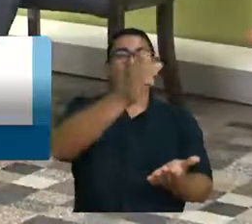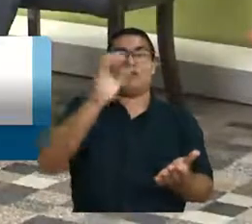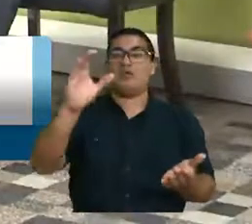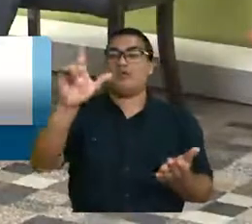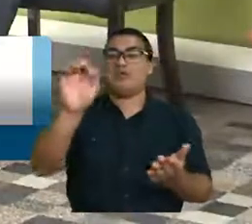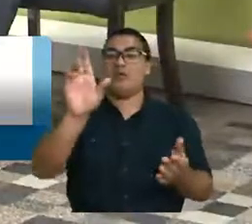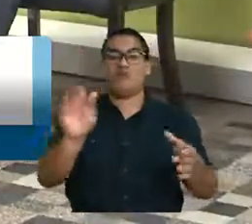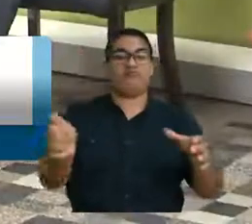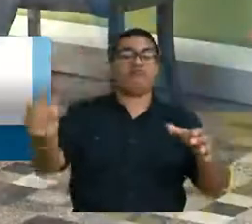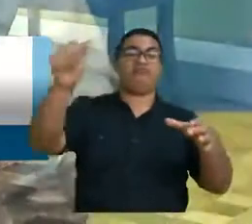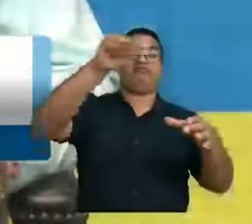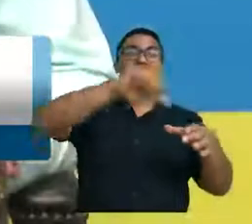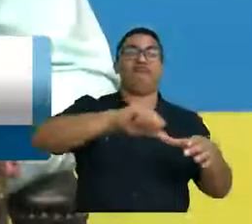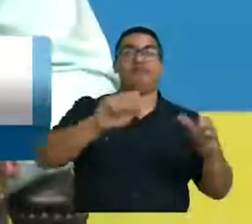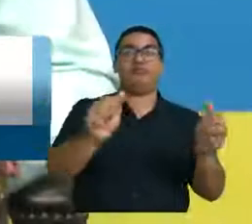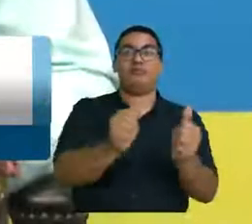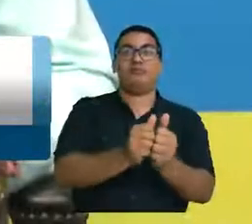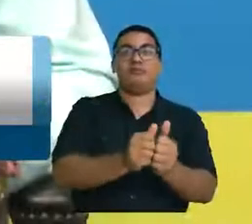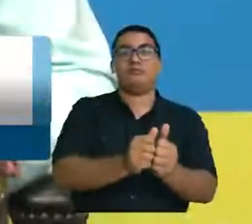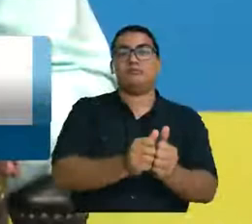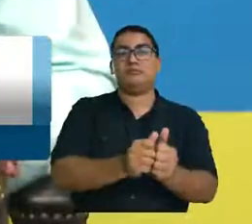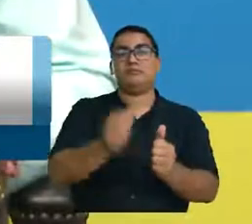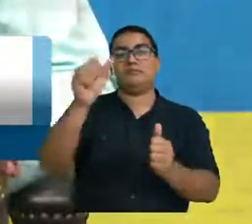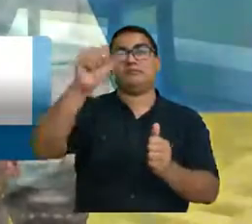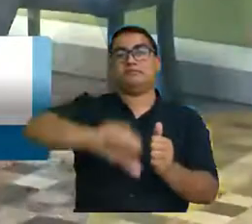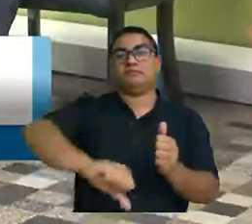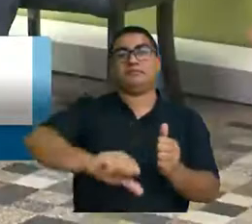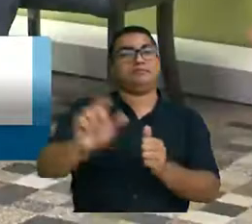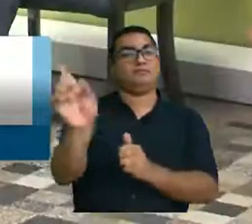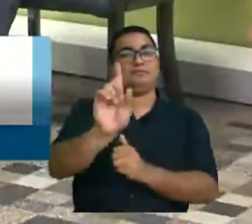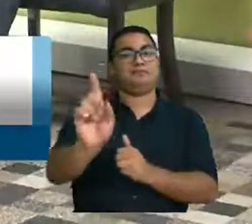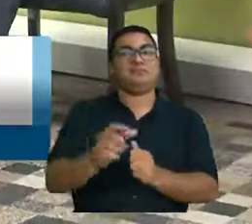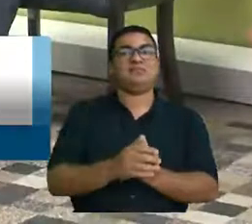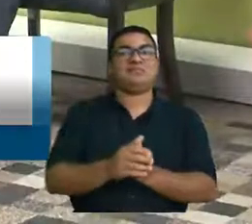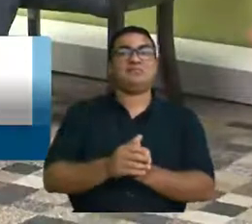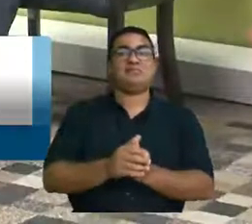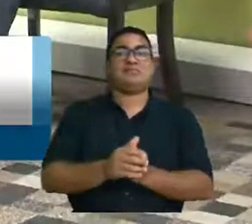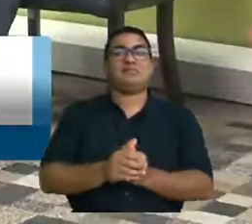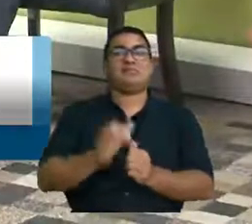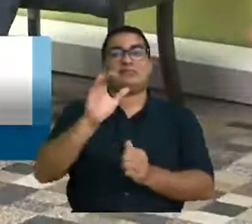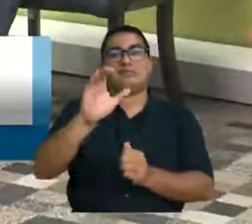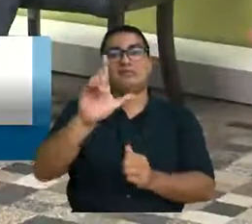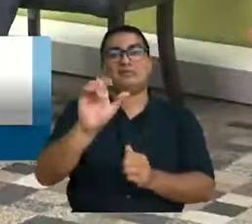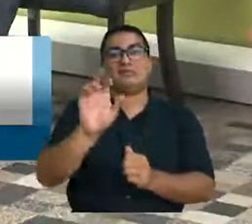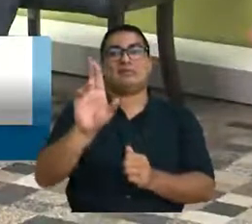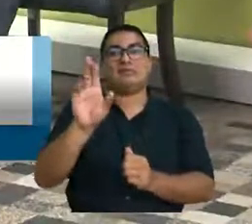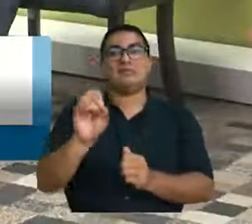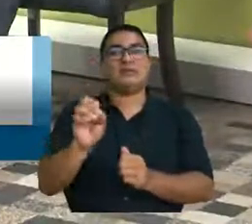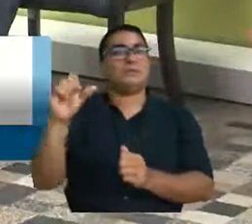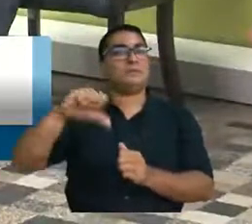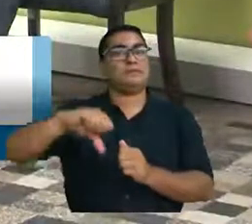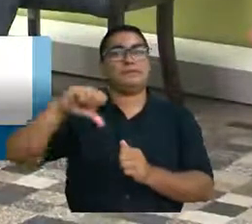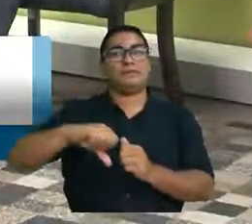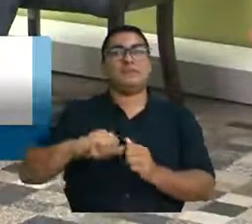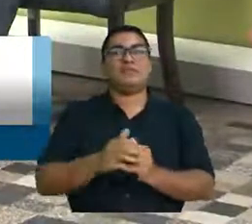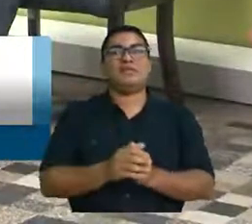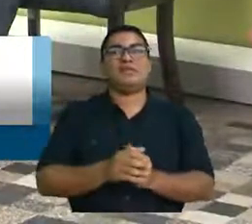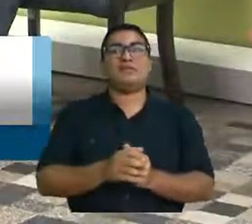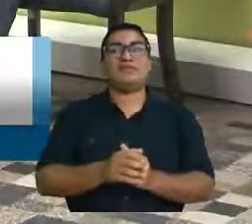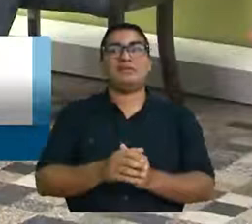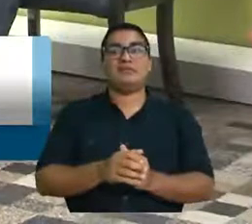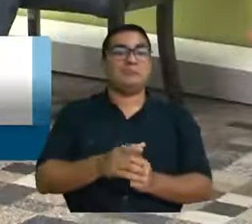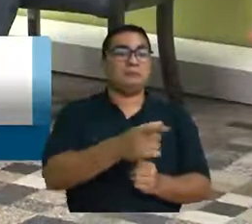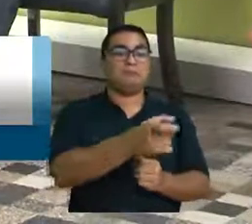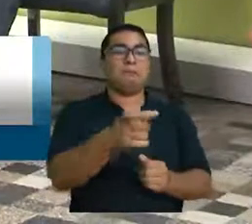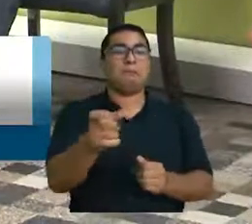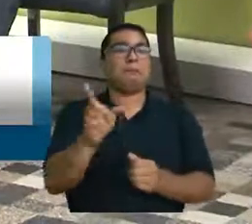echamos el cloro, entonces no estamos haciendo nada. No, porque vos tenés preparada tu solución y esa solución ya está inactiva. Entonces vos estás aplicando